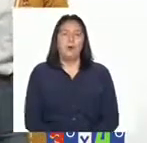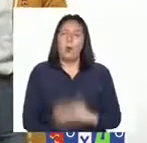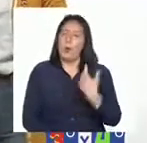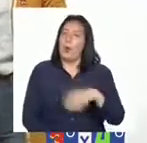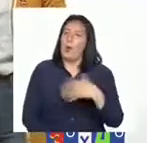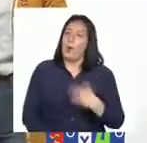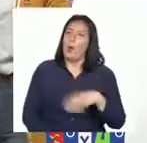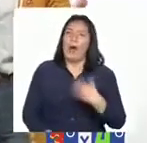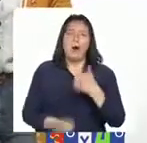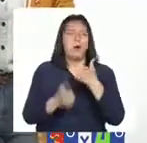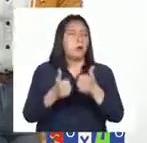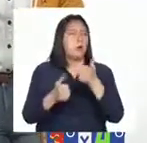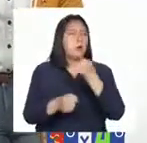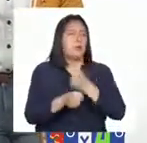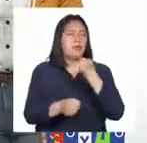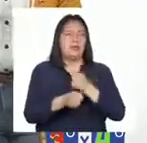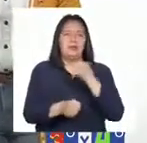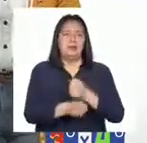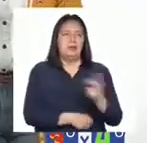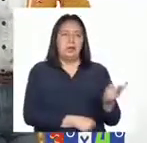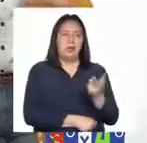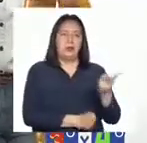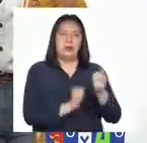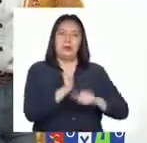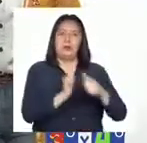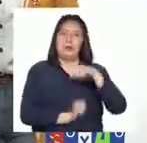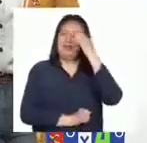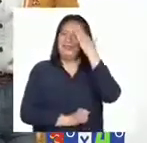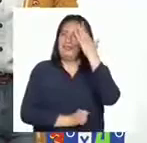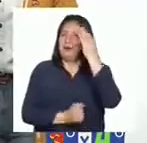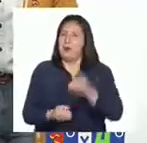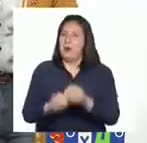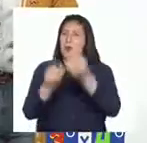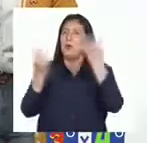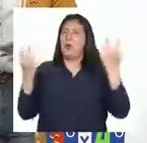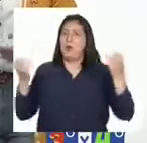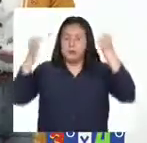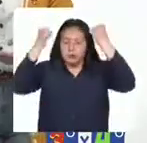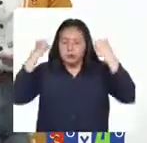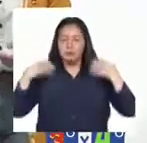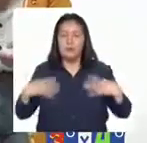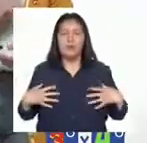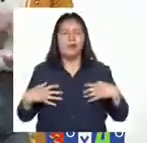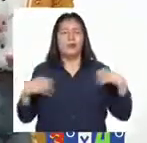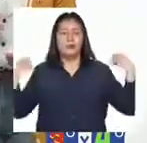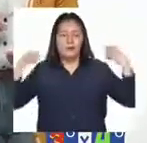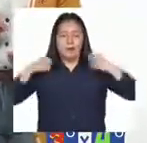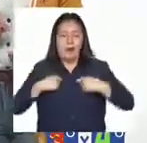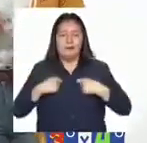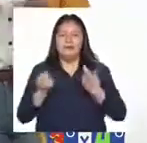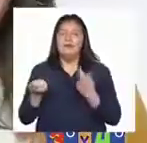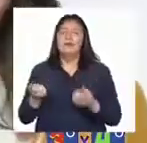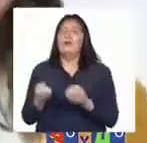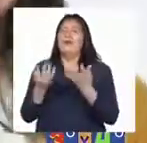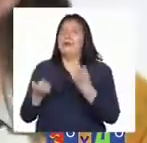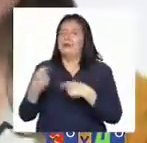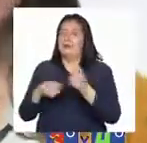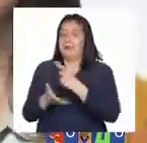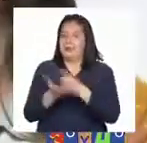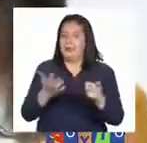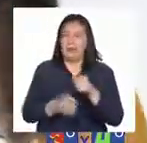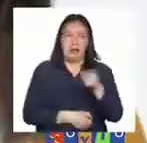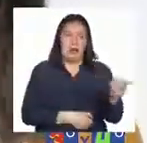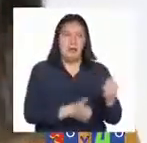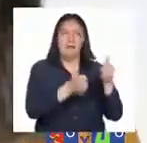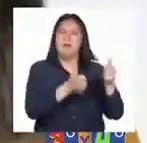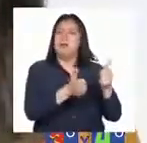Qué gran trabajo han realizado Quilla y Sisa para averiguar la cantidad de ponchos y mantas que vendieron durante la semana. A ellas les